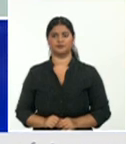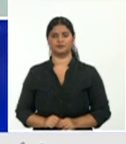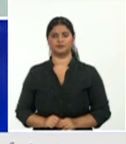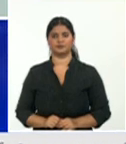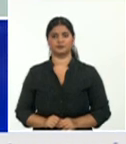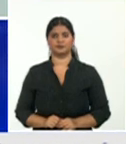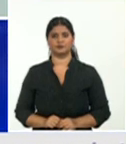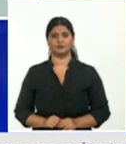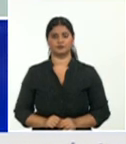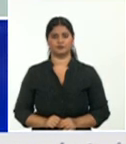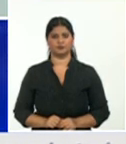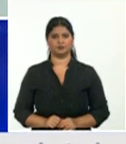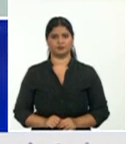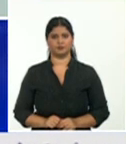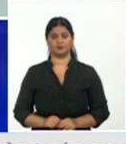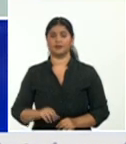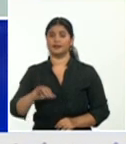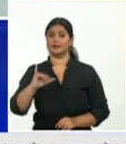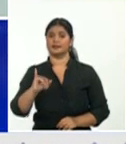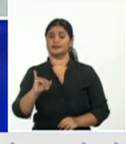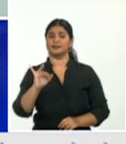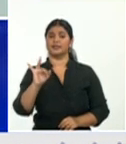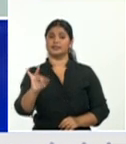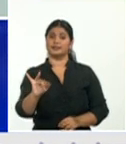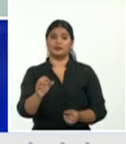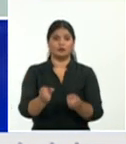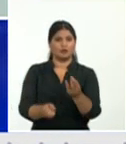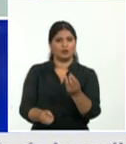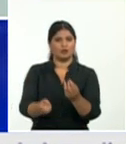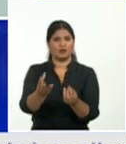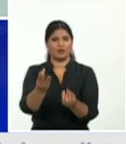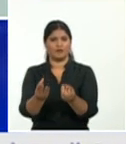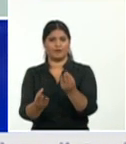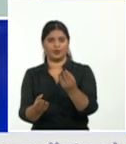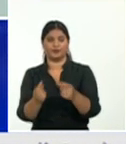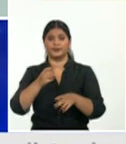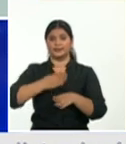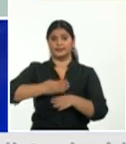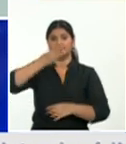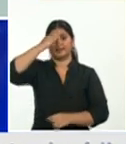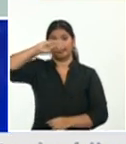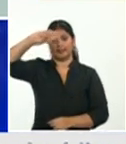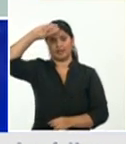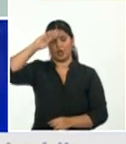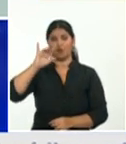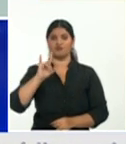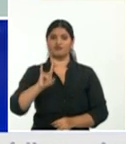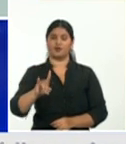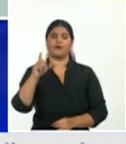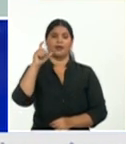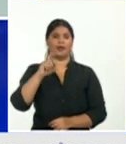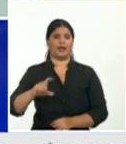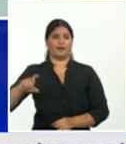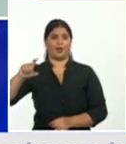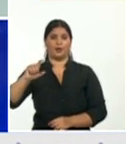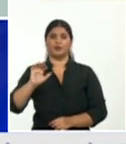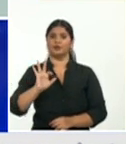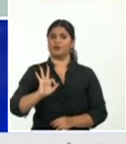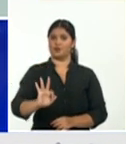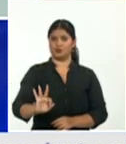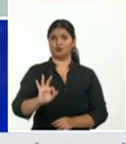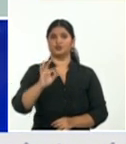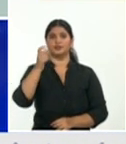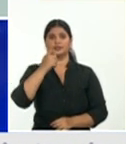casos, 67 eventos, Santiago con 9, Camagüey 8, Ciego de